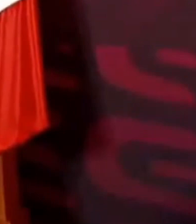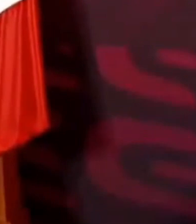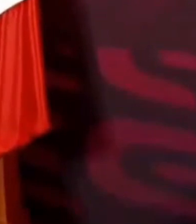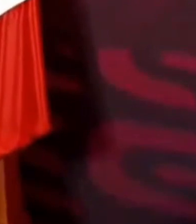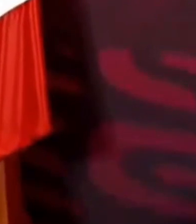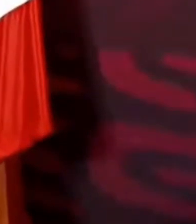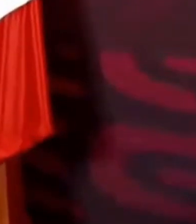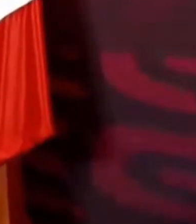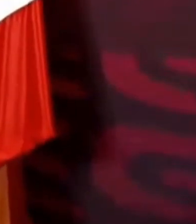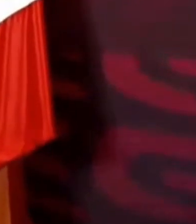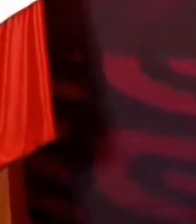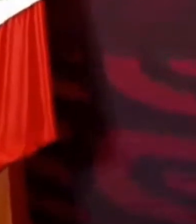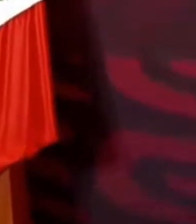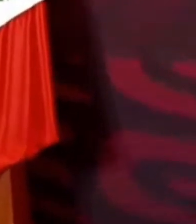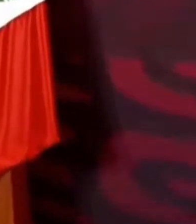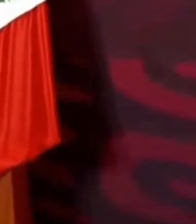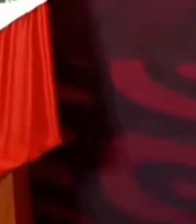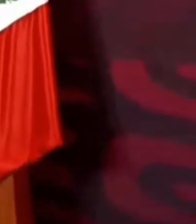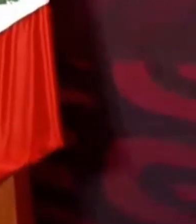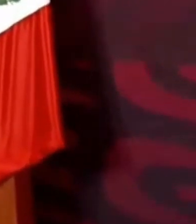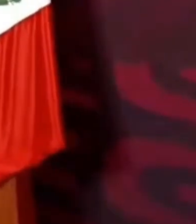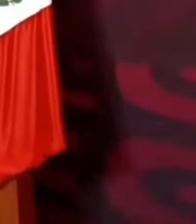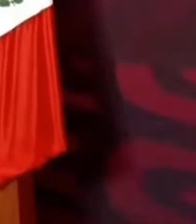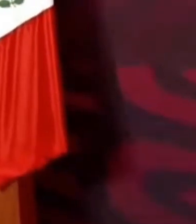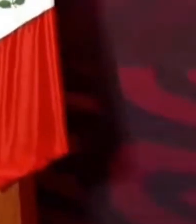ya es la que gobierna Arizona